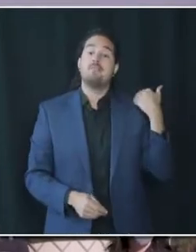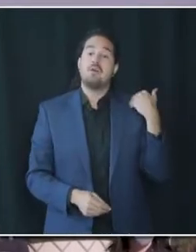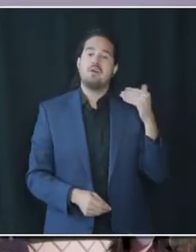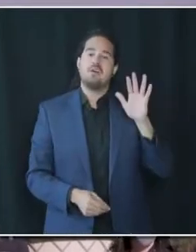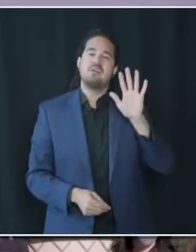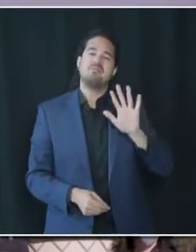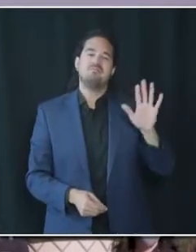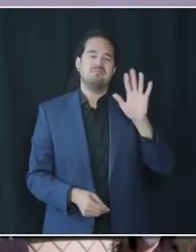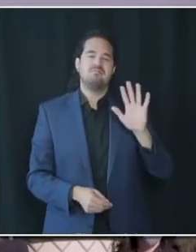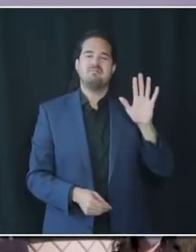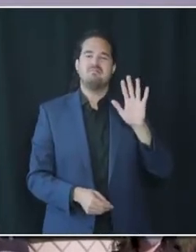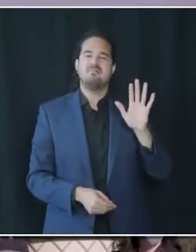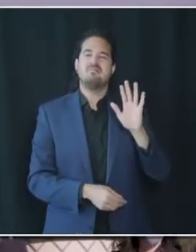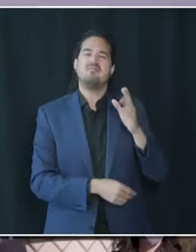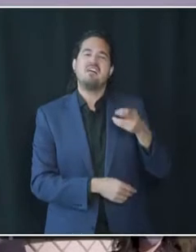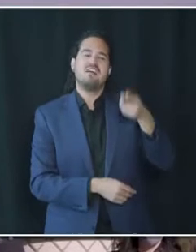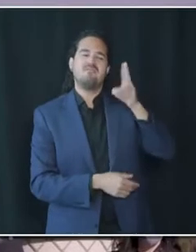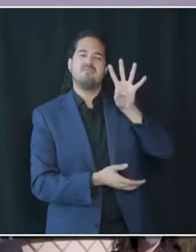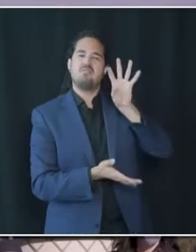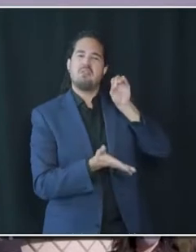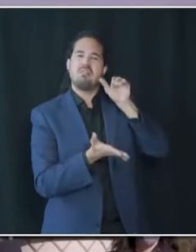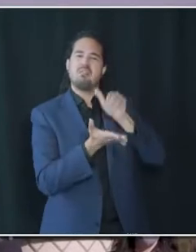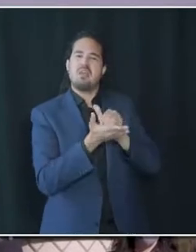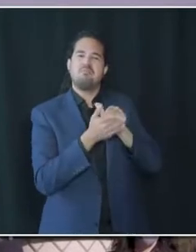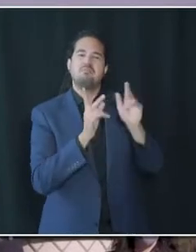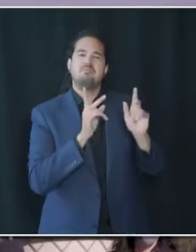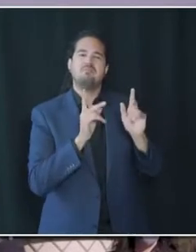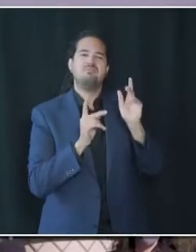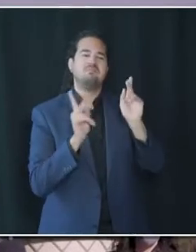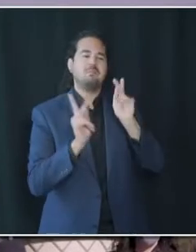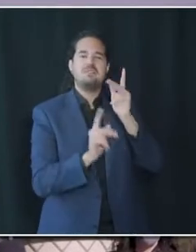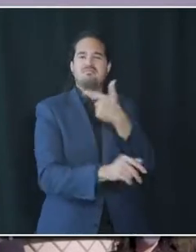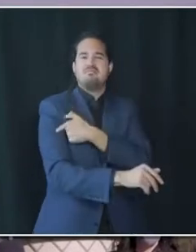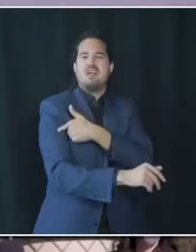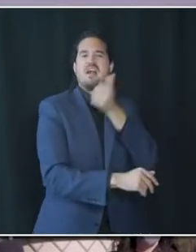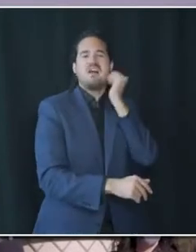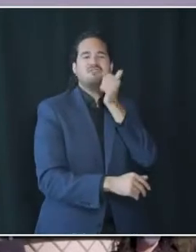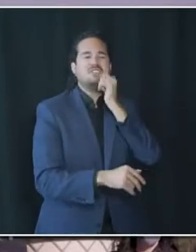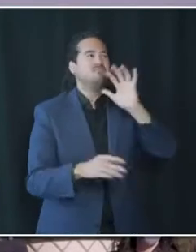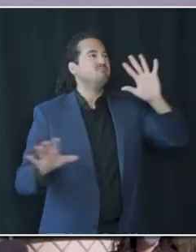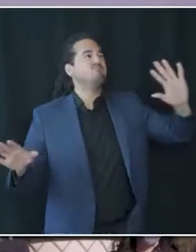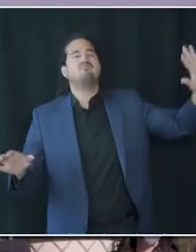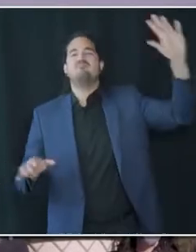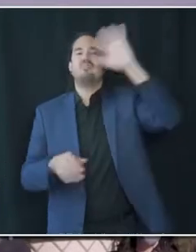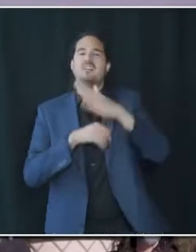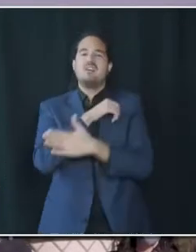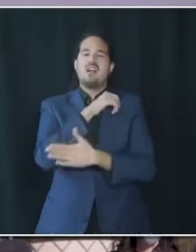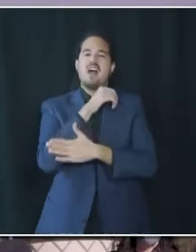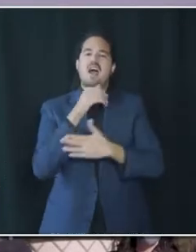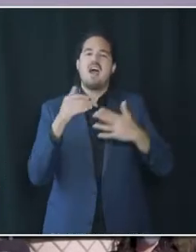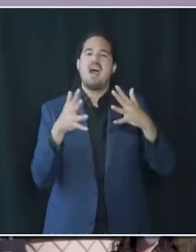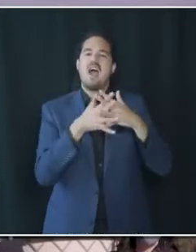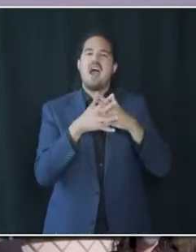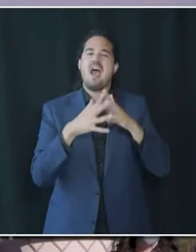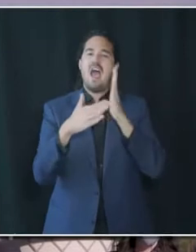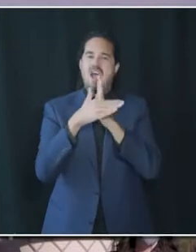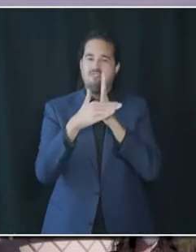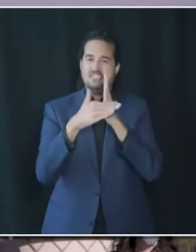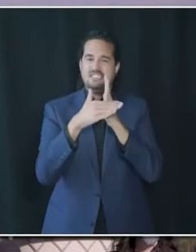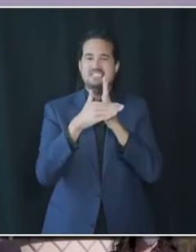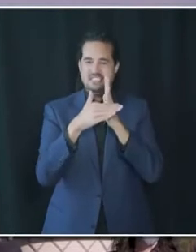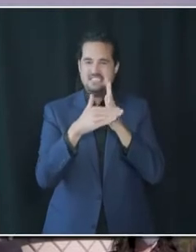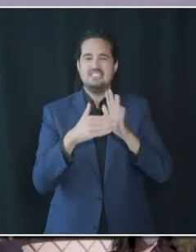50 en cuanto a clasificación nacional estamos en los 30 casi 40 y ahora estamos en casi en los 30 vamos en la